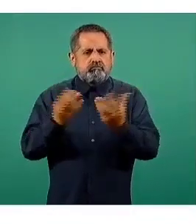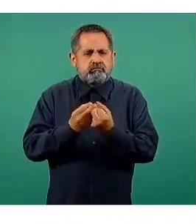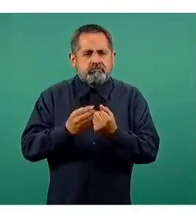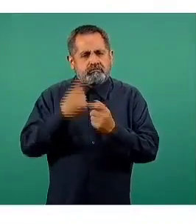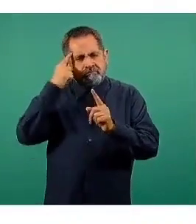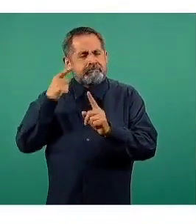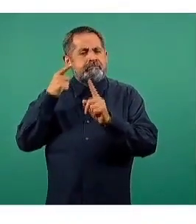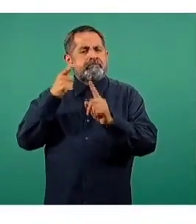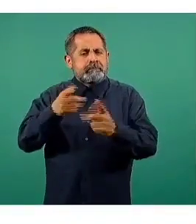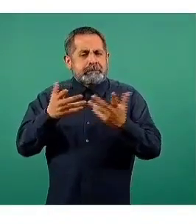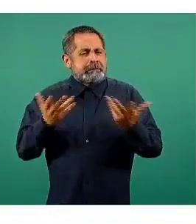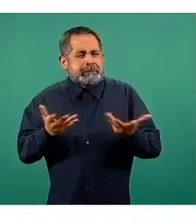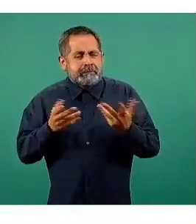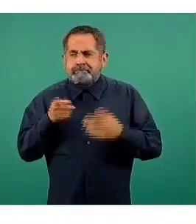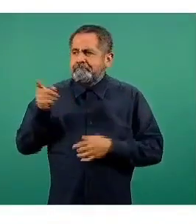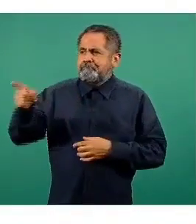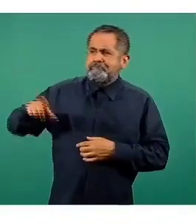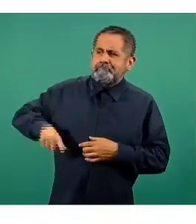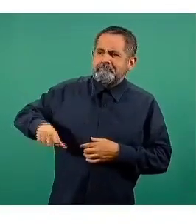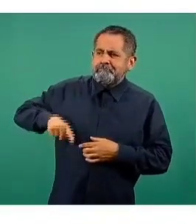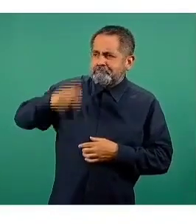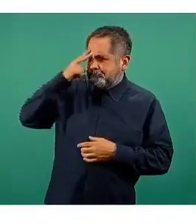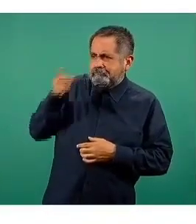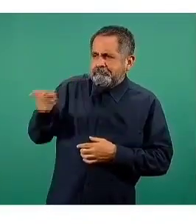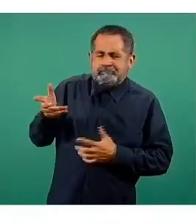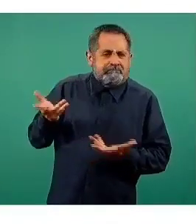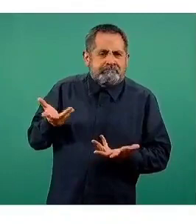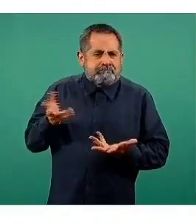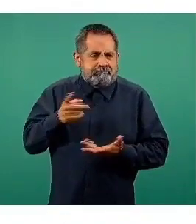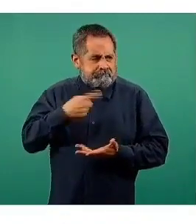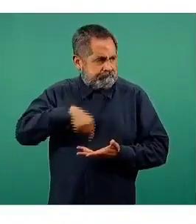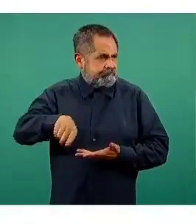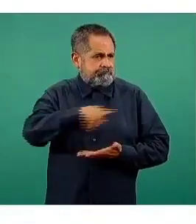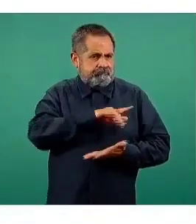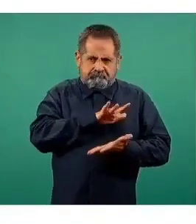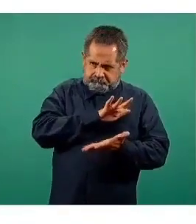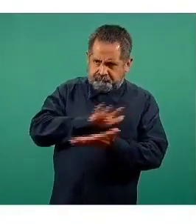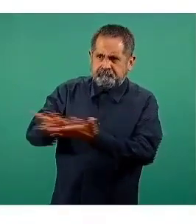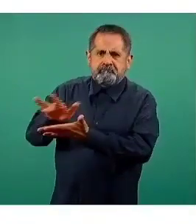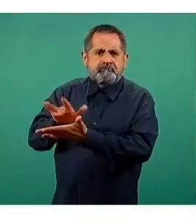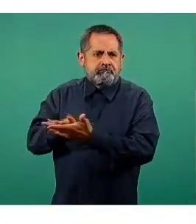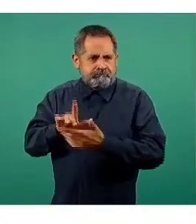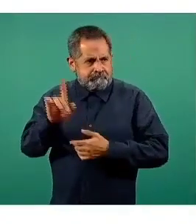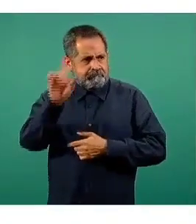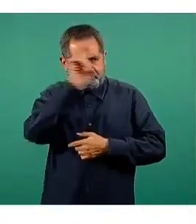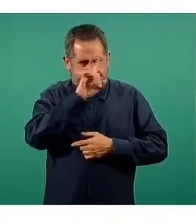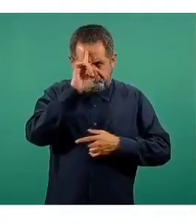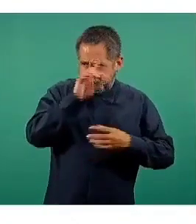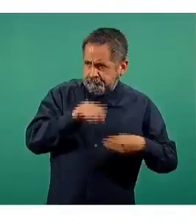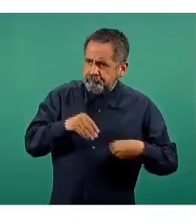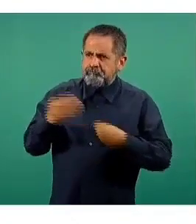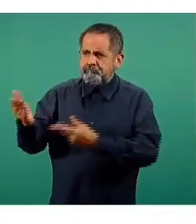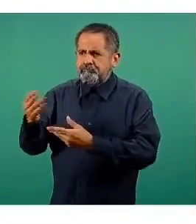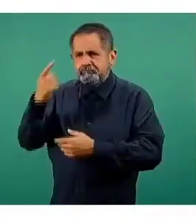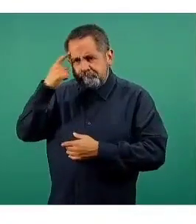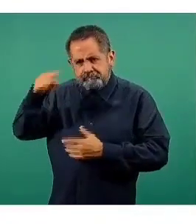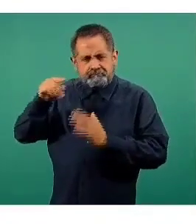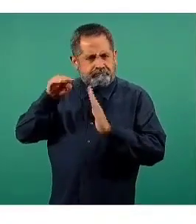objetivo fue apoyar al Estado mexicano con recomendaciones concretas para